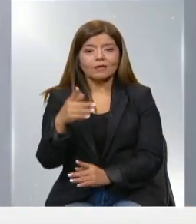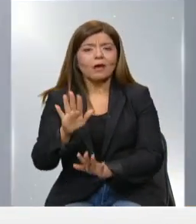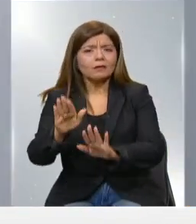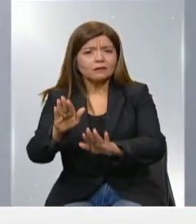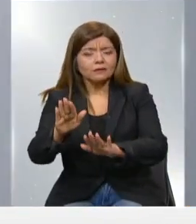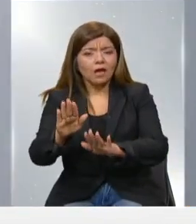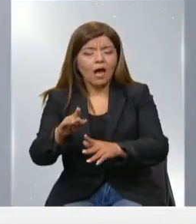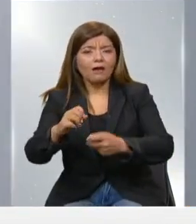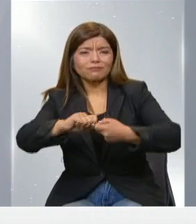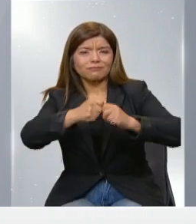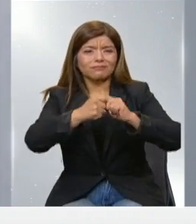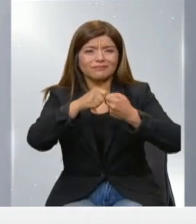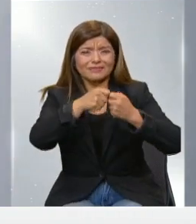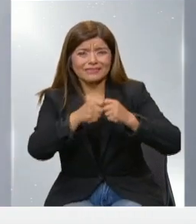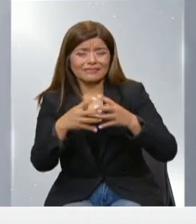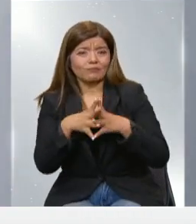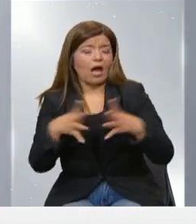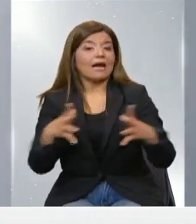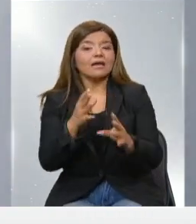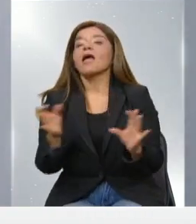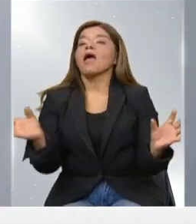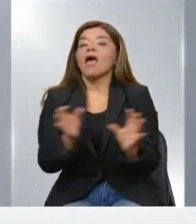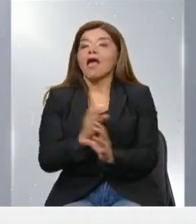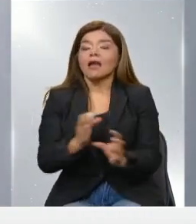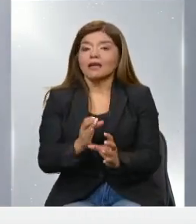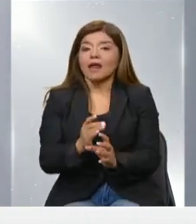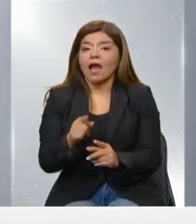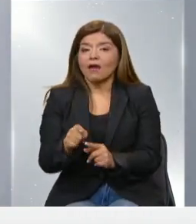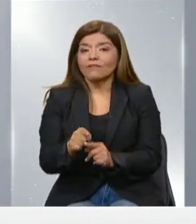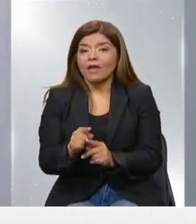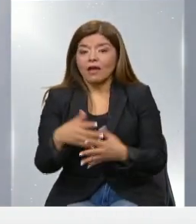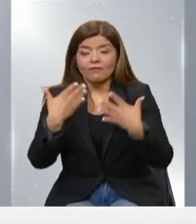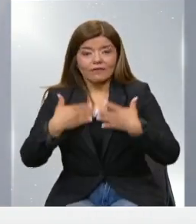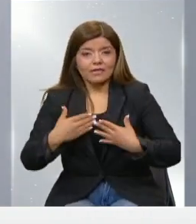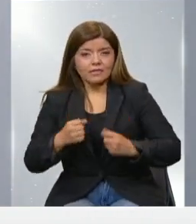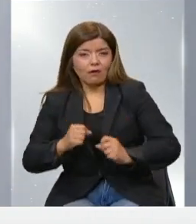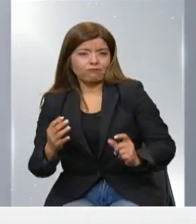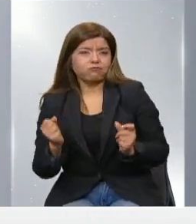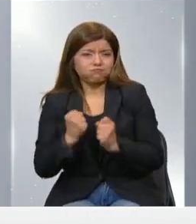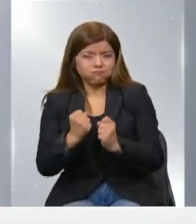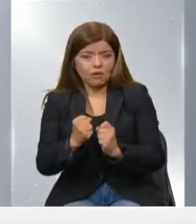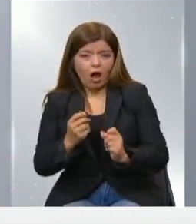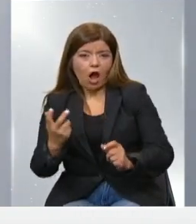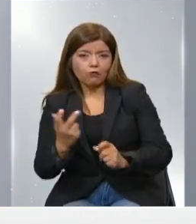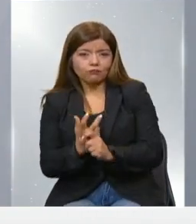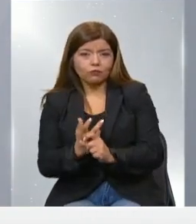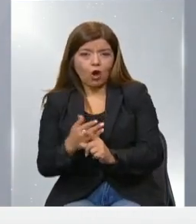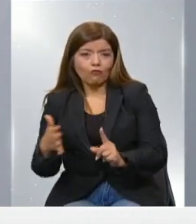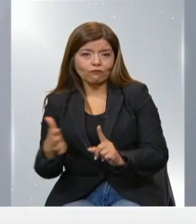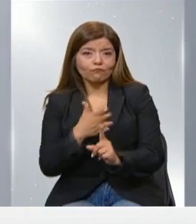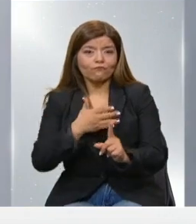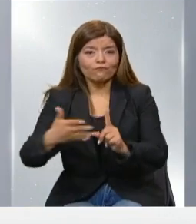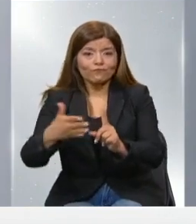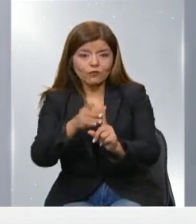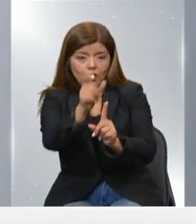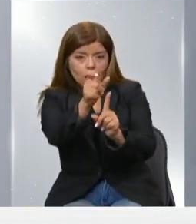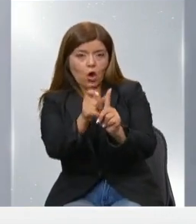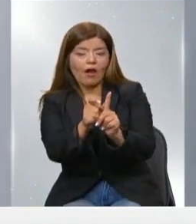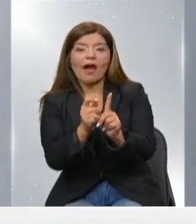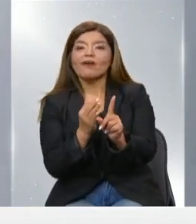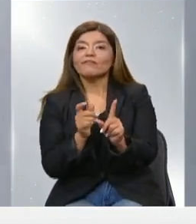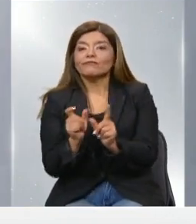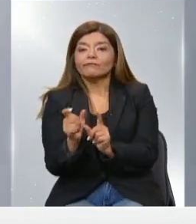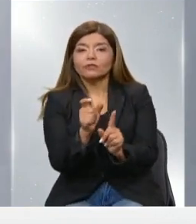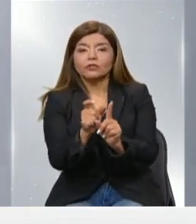Una pelea desproporcionada tanto en el motivo como en la clara desventaja física, donde el agresor no solo golpeó al funcionario, sino que